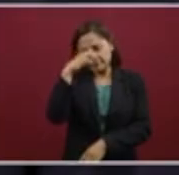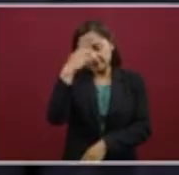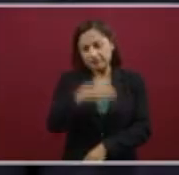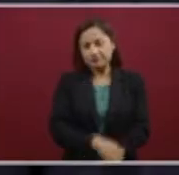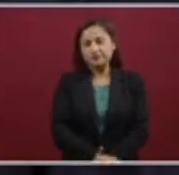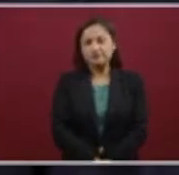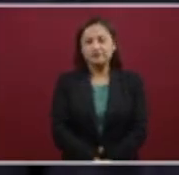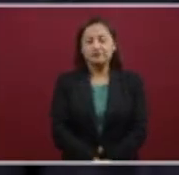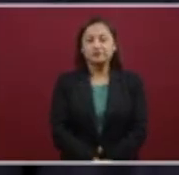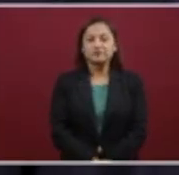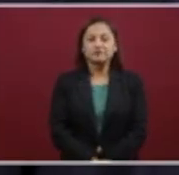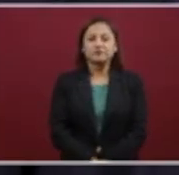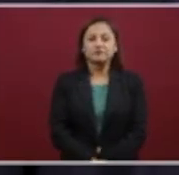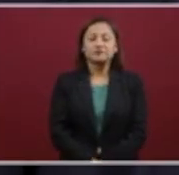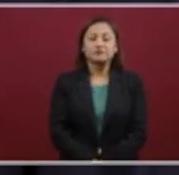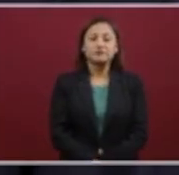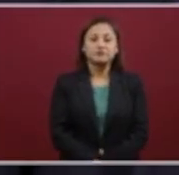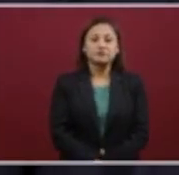Vamos muy bien.